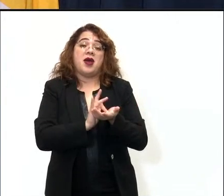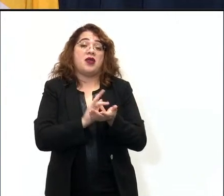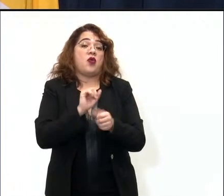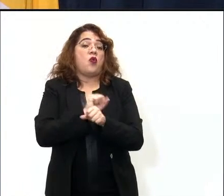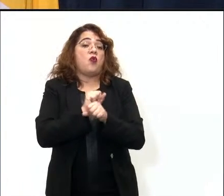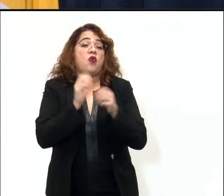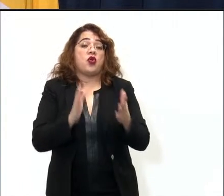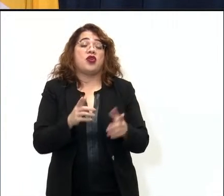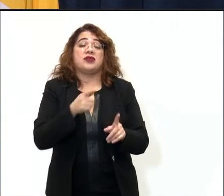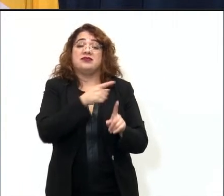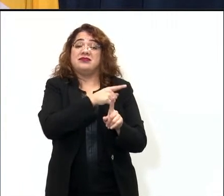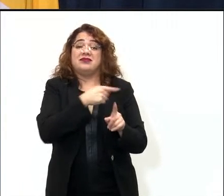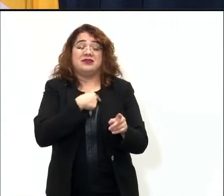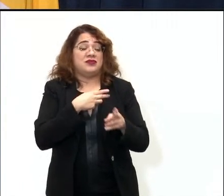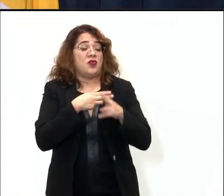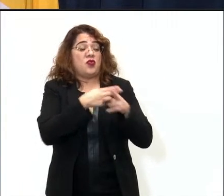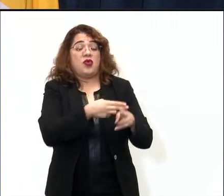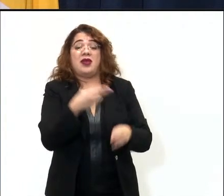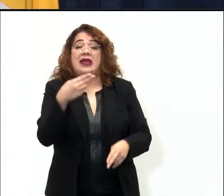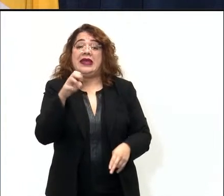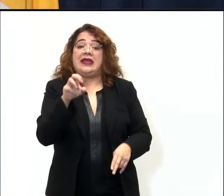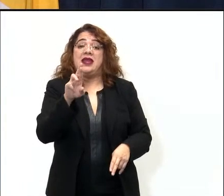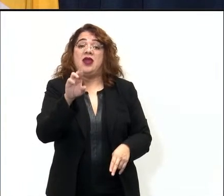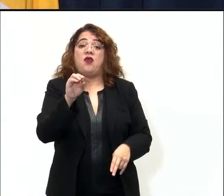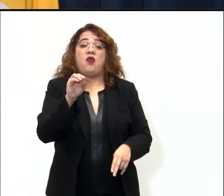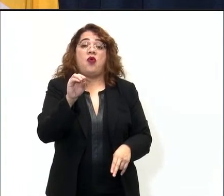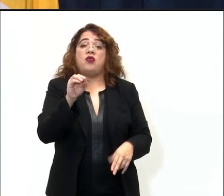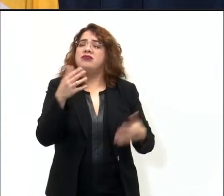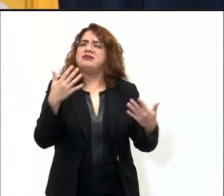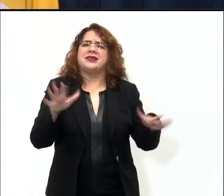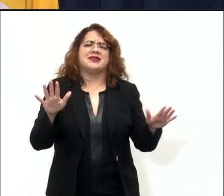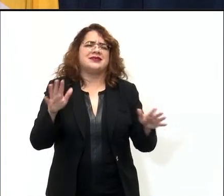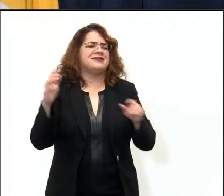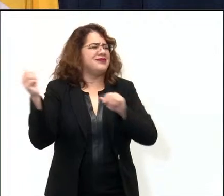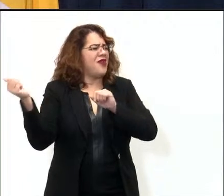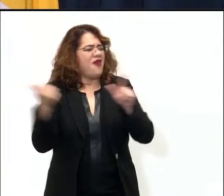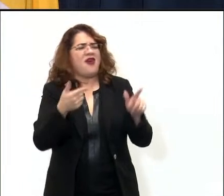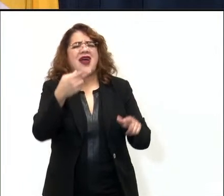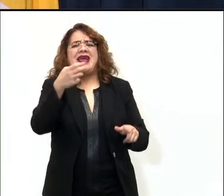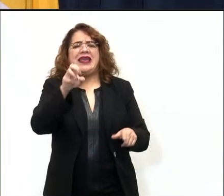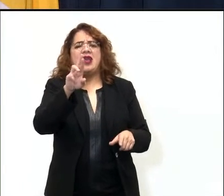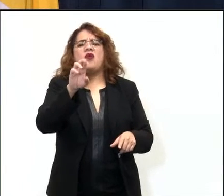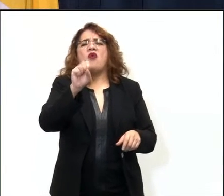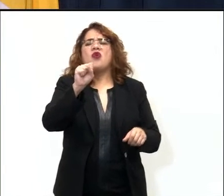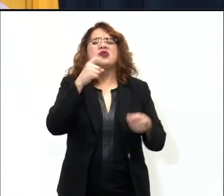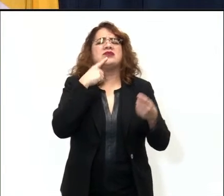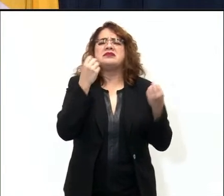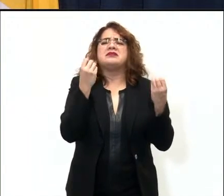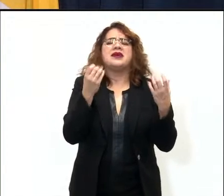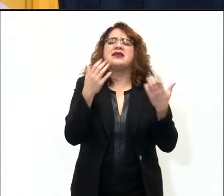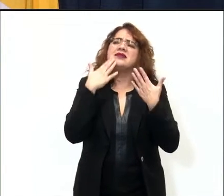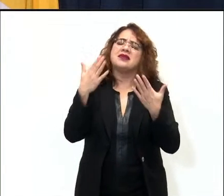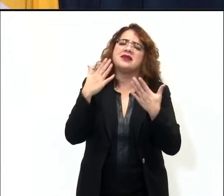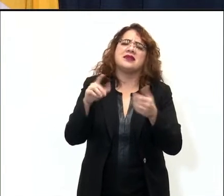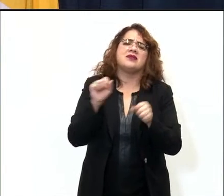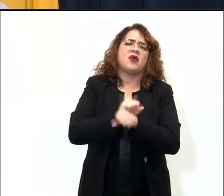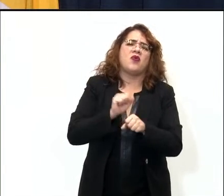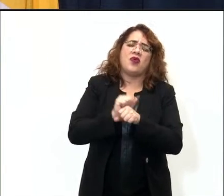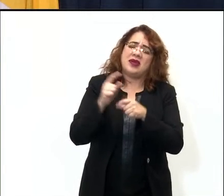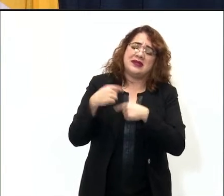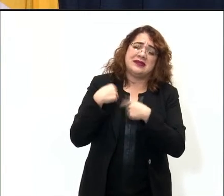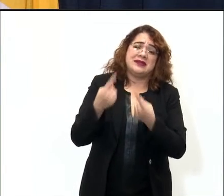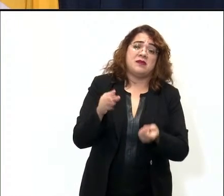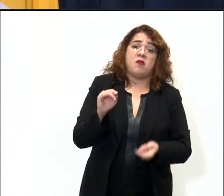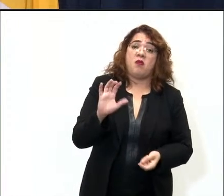podemos agradecerles lo suficiente por el excelente trabajo que han estado ofreciendo. Ahora vamos a hablar un